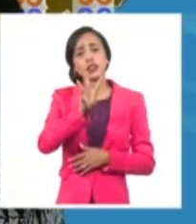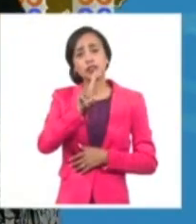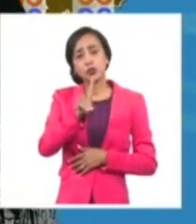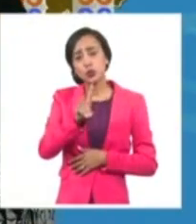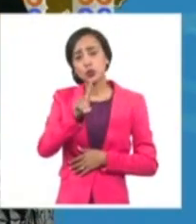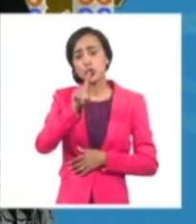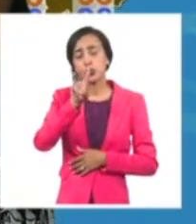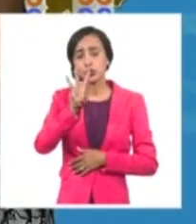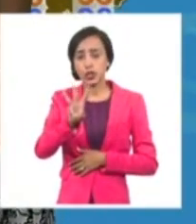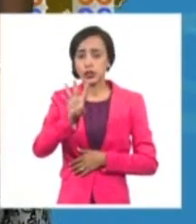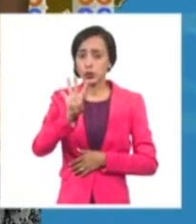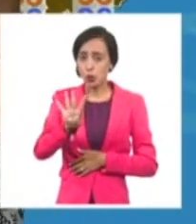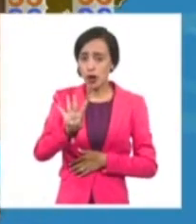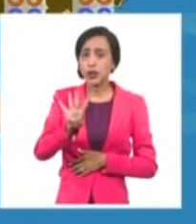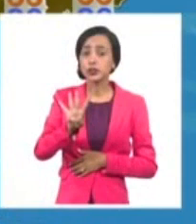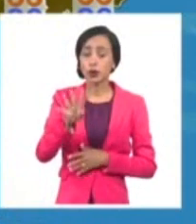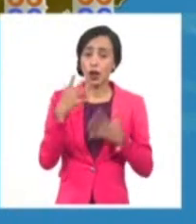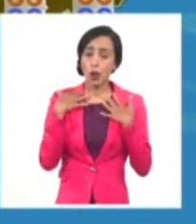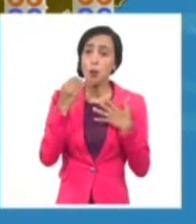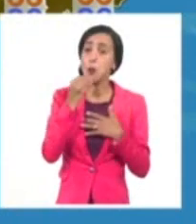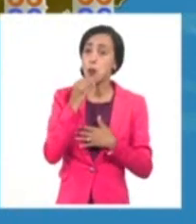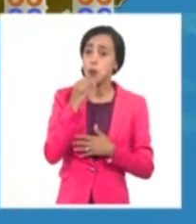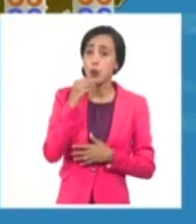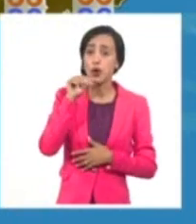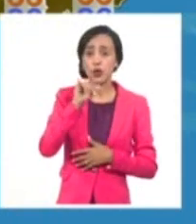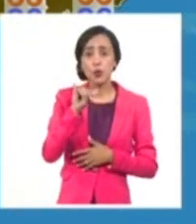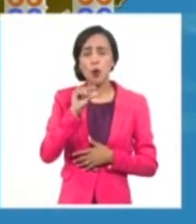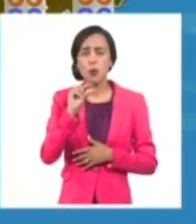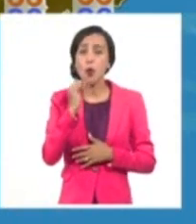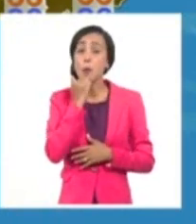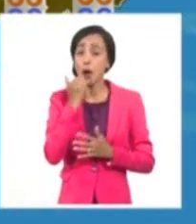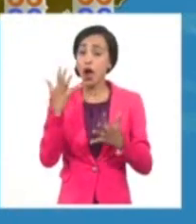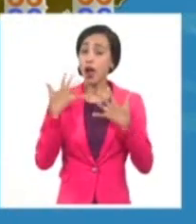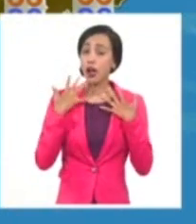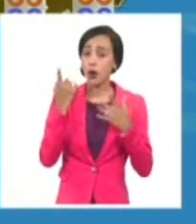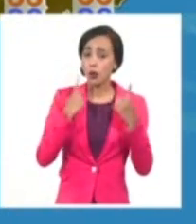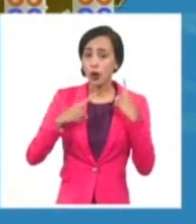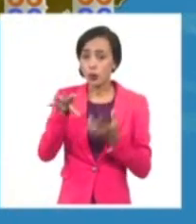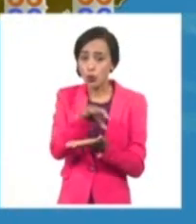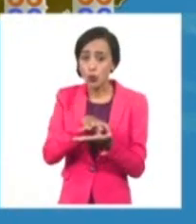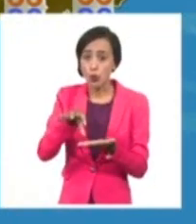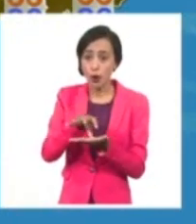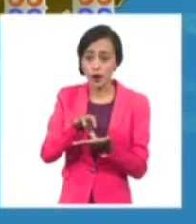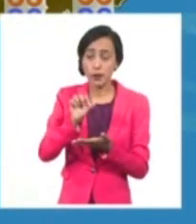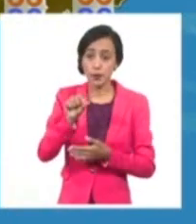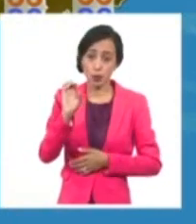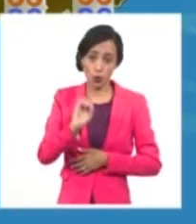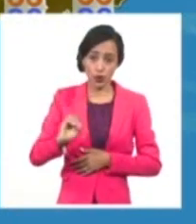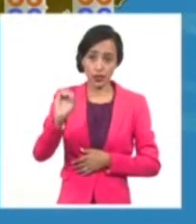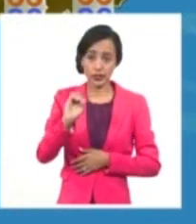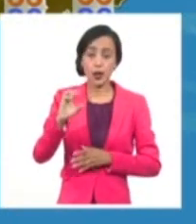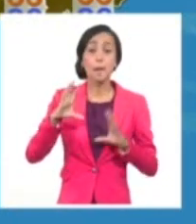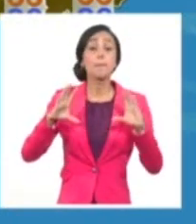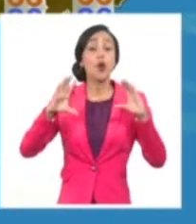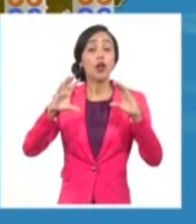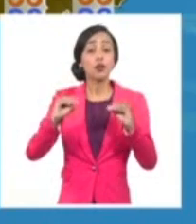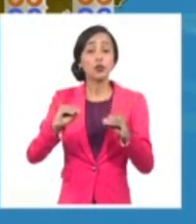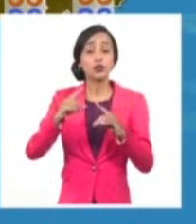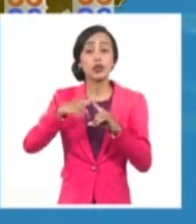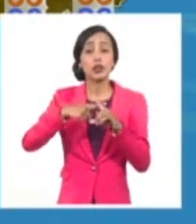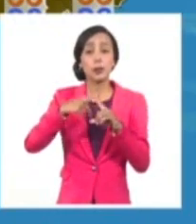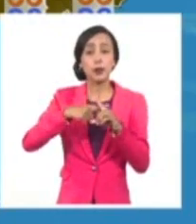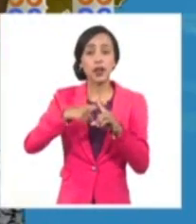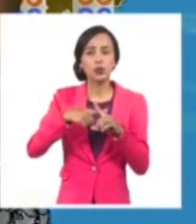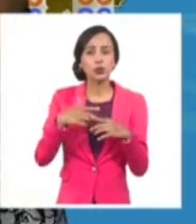y 34 grados celsius pueden ser ligeramente superiores en los puntos del interior por la noche las temperaturas estarán en el entorno